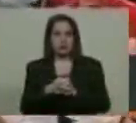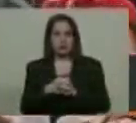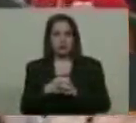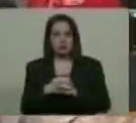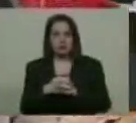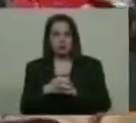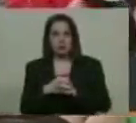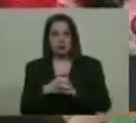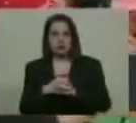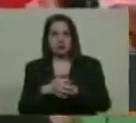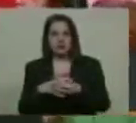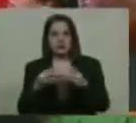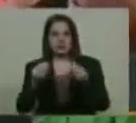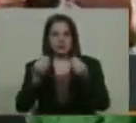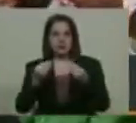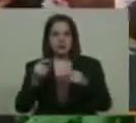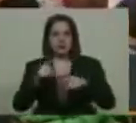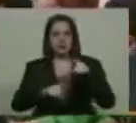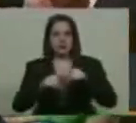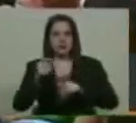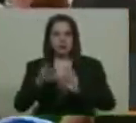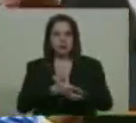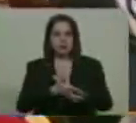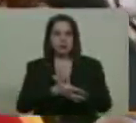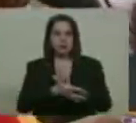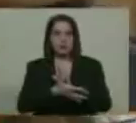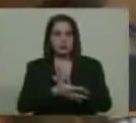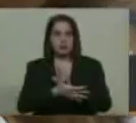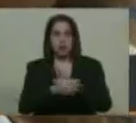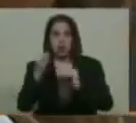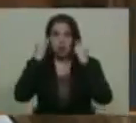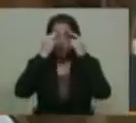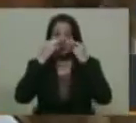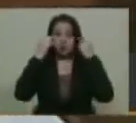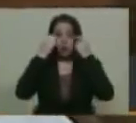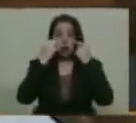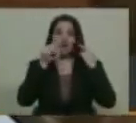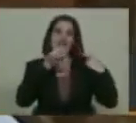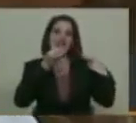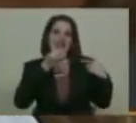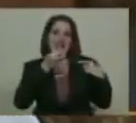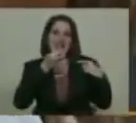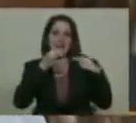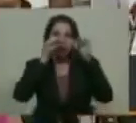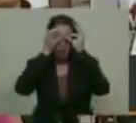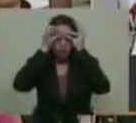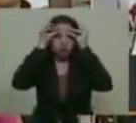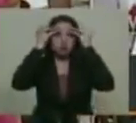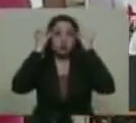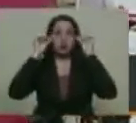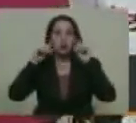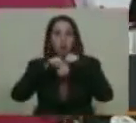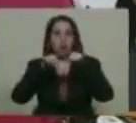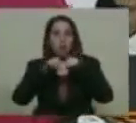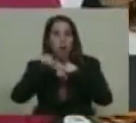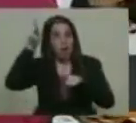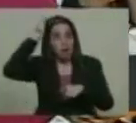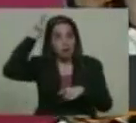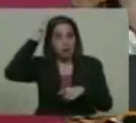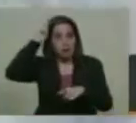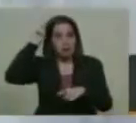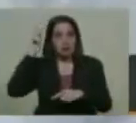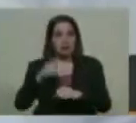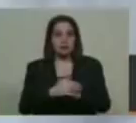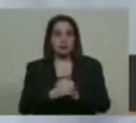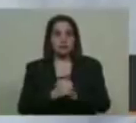perfecta, de poder tener los ojos verdes y las cejas de India, como esta mujer bella que está aquí.